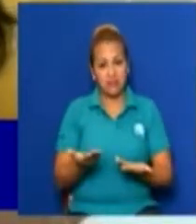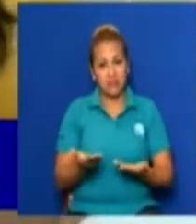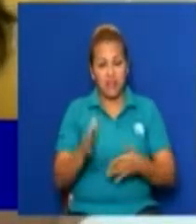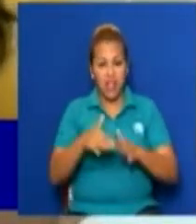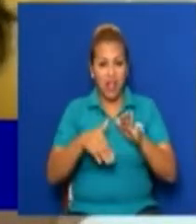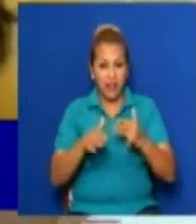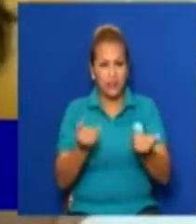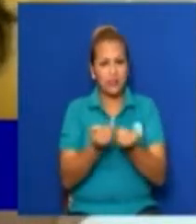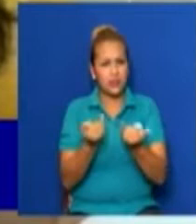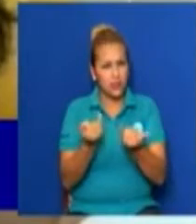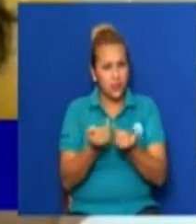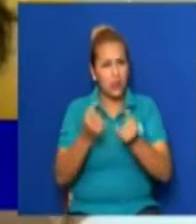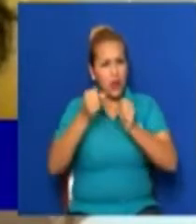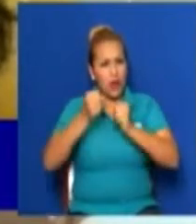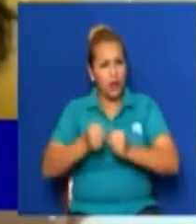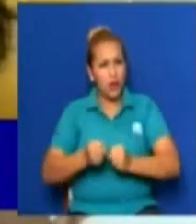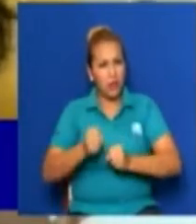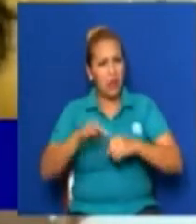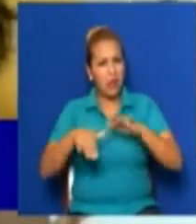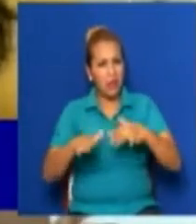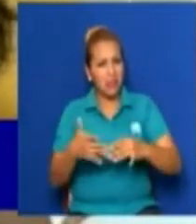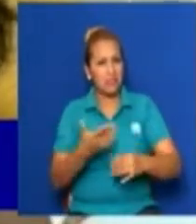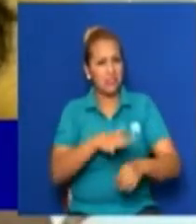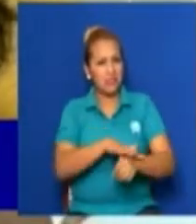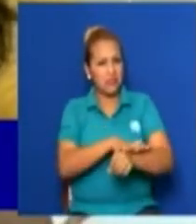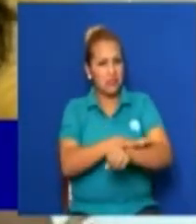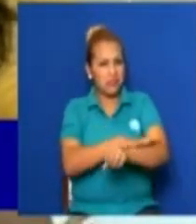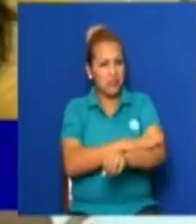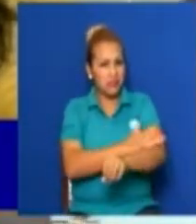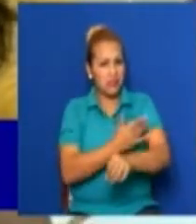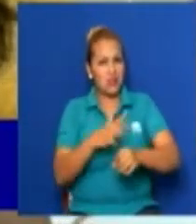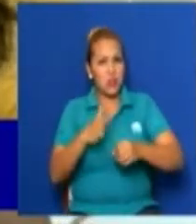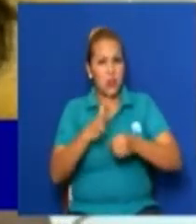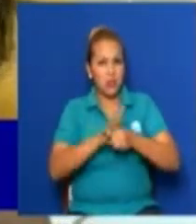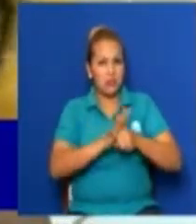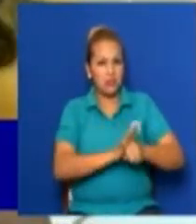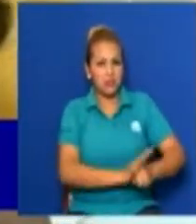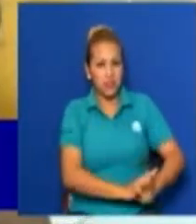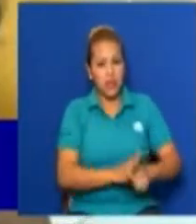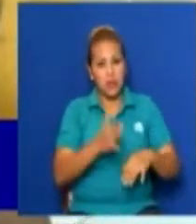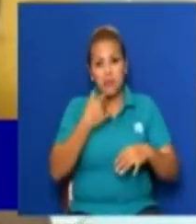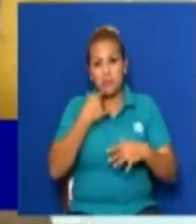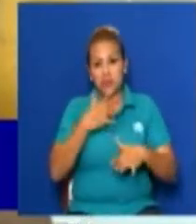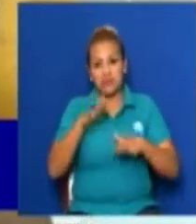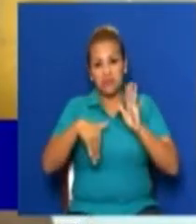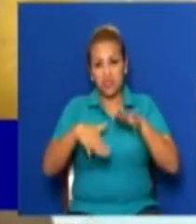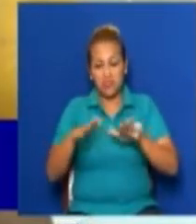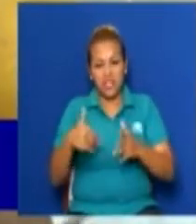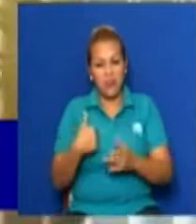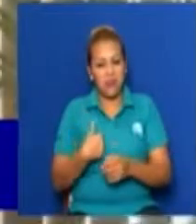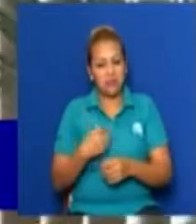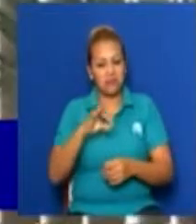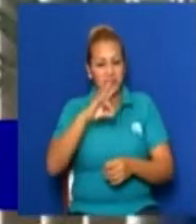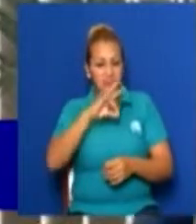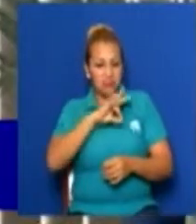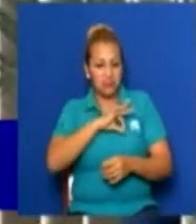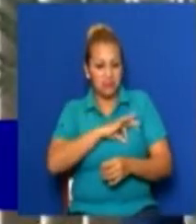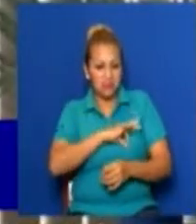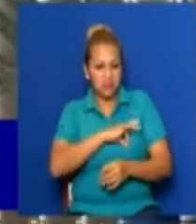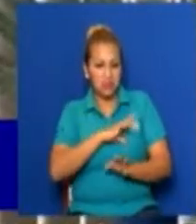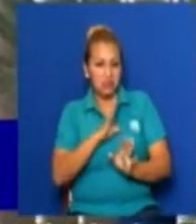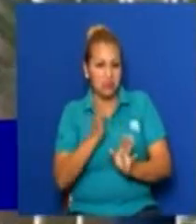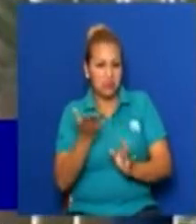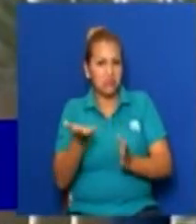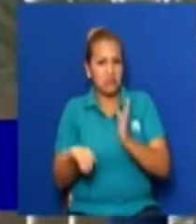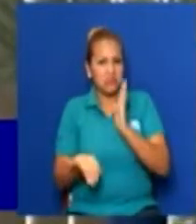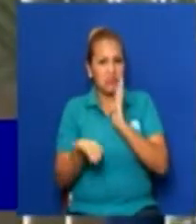sienten discriminados, porque las mujeres muchas veces hasta le suben el salario, dicen ellos, por un problema de que es